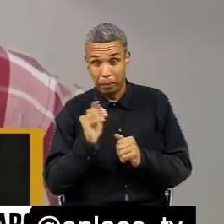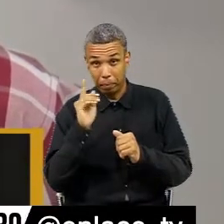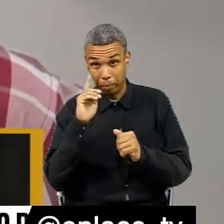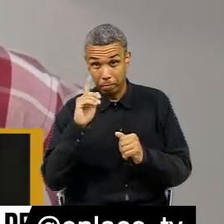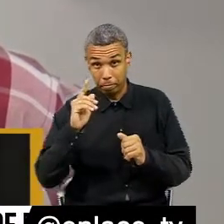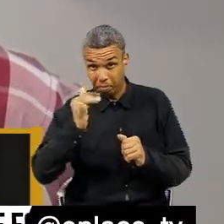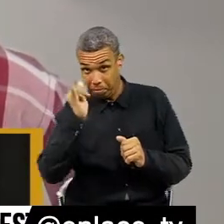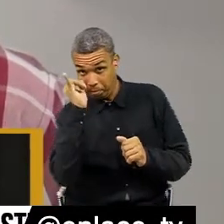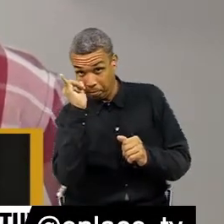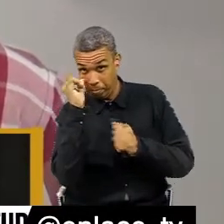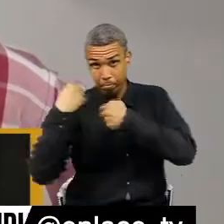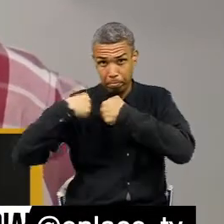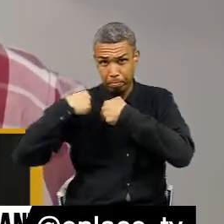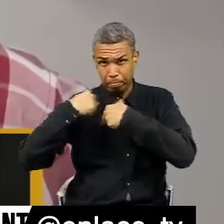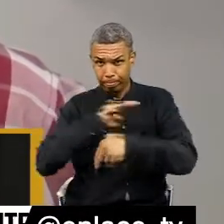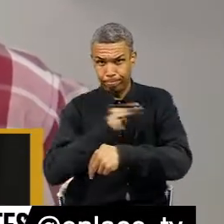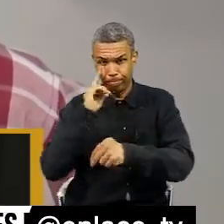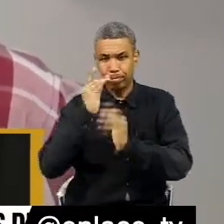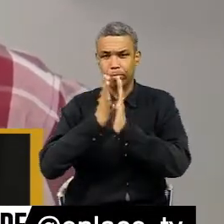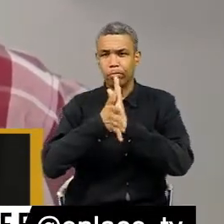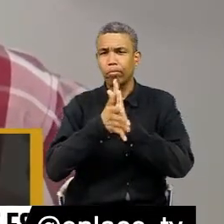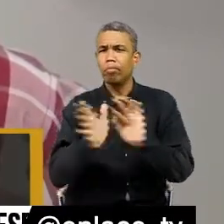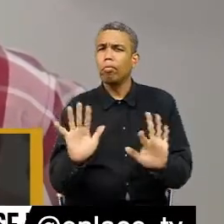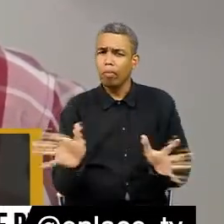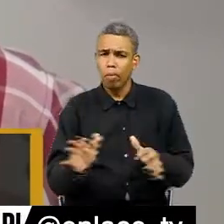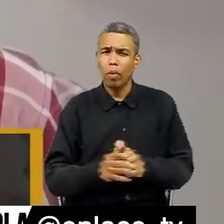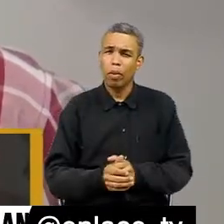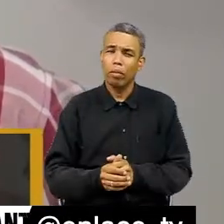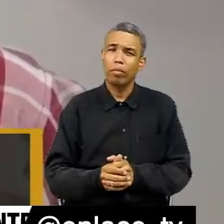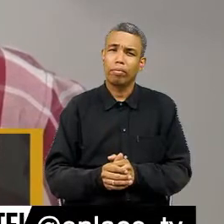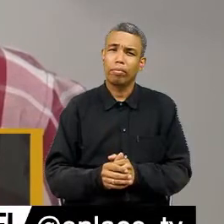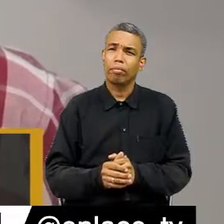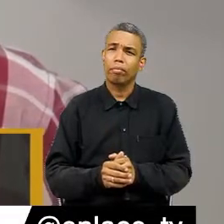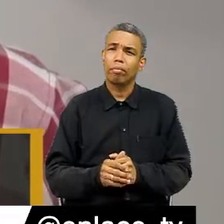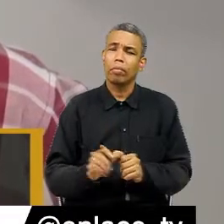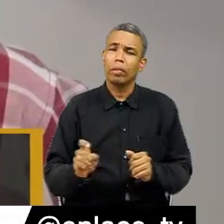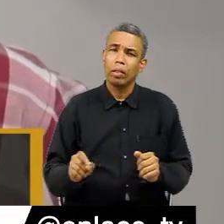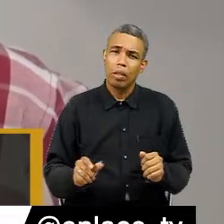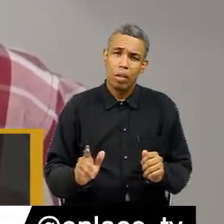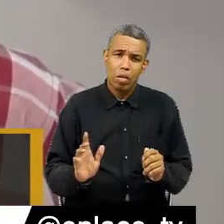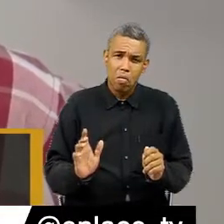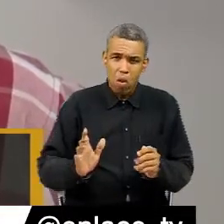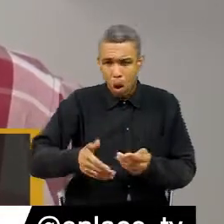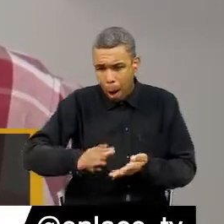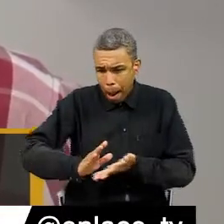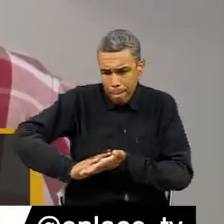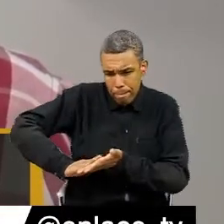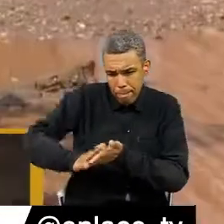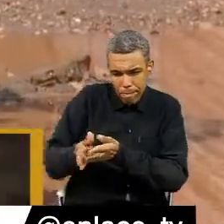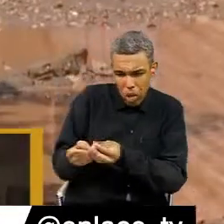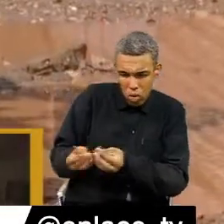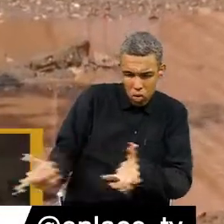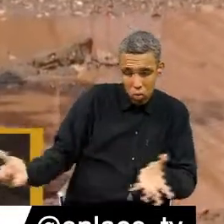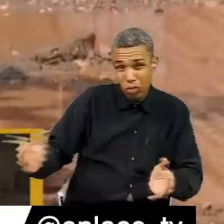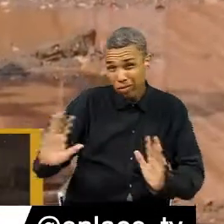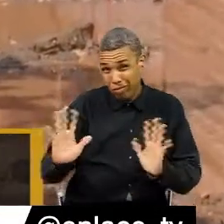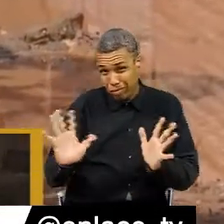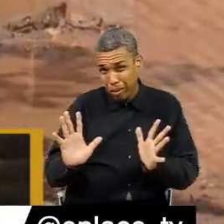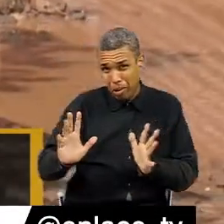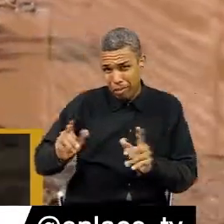material preparado para hacerlo, pero allá se va a hacer es una mezcla en frío. Hemos tenido